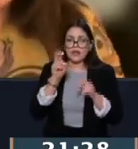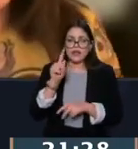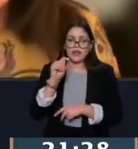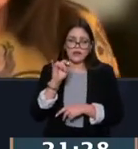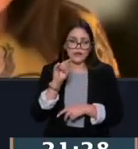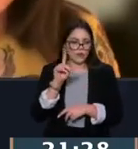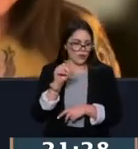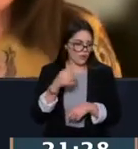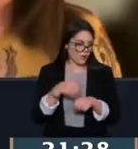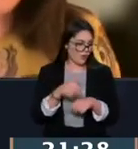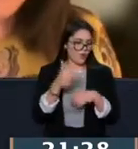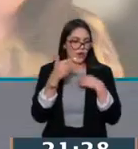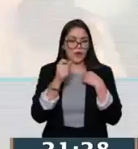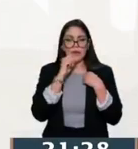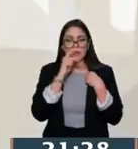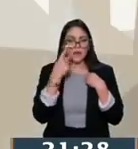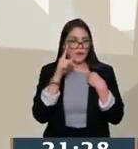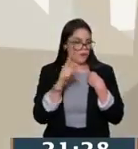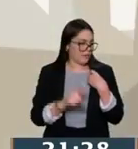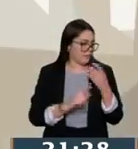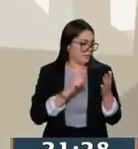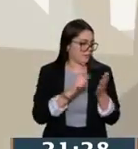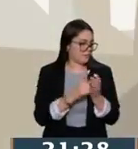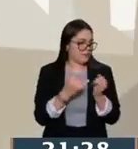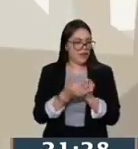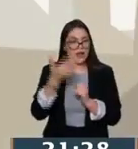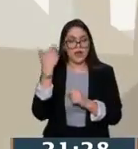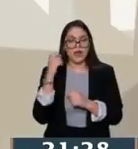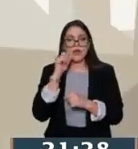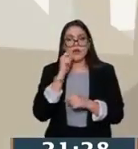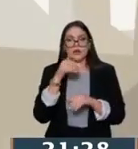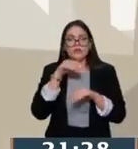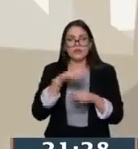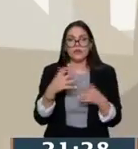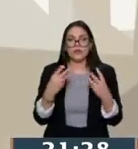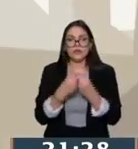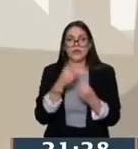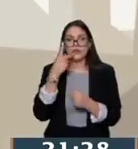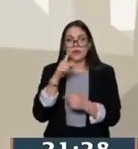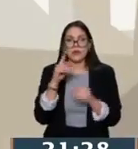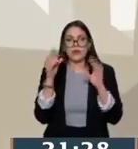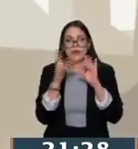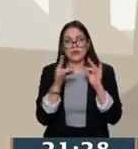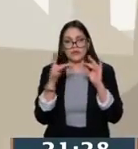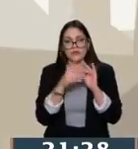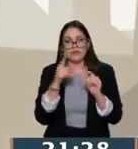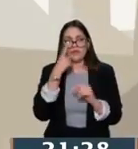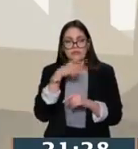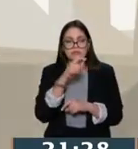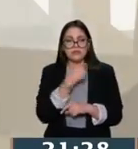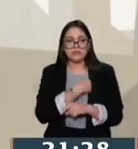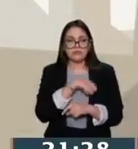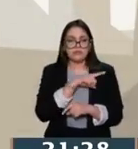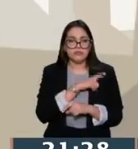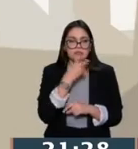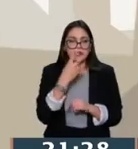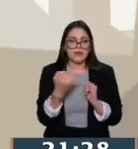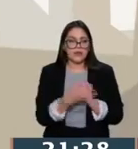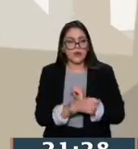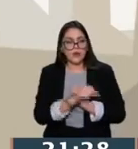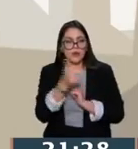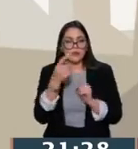en Estados Unidos que justamente, bueno, la otra tenía que ver con un argumento sanitario y que esta tendría que ver con